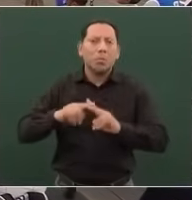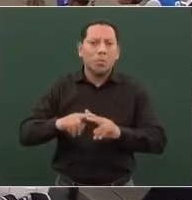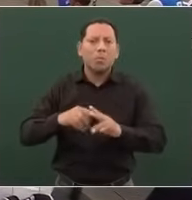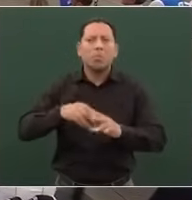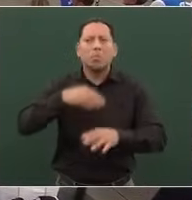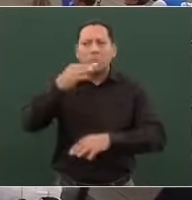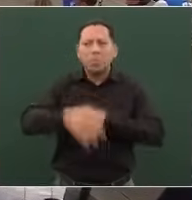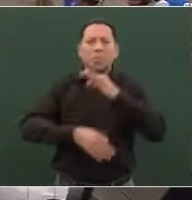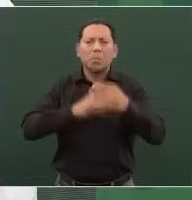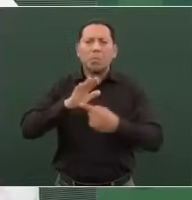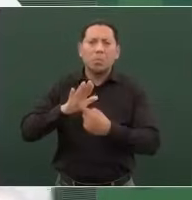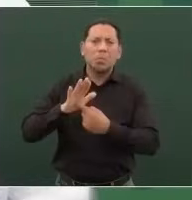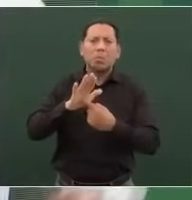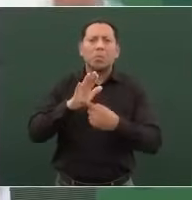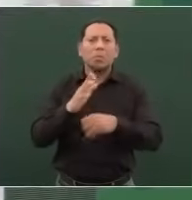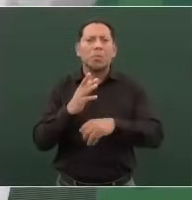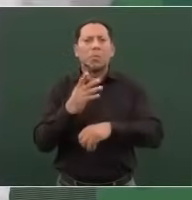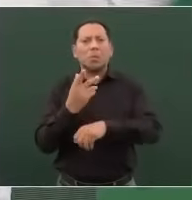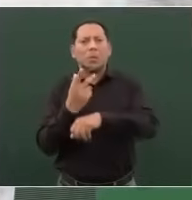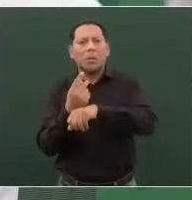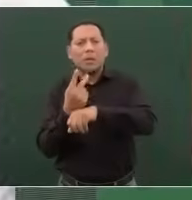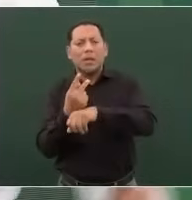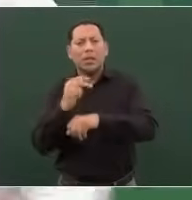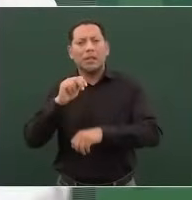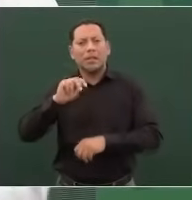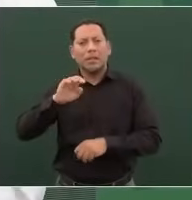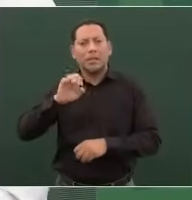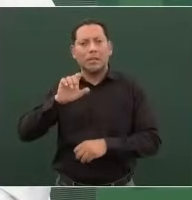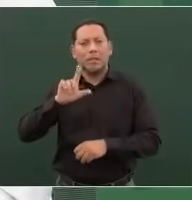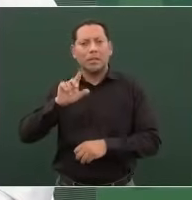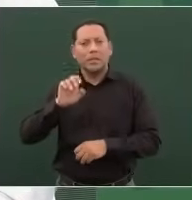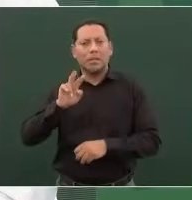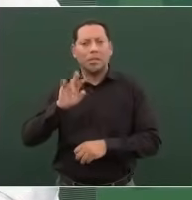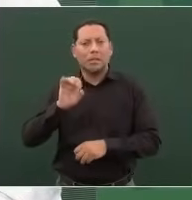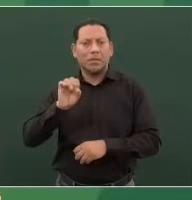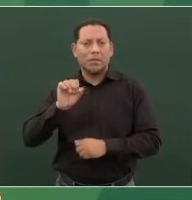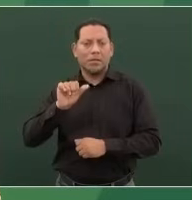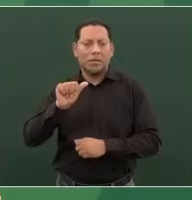reportajes en Televisa y en